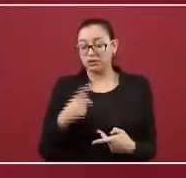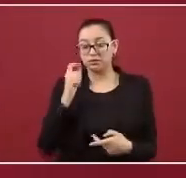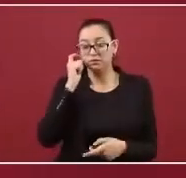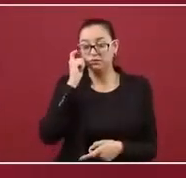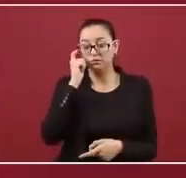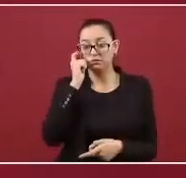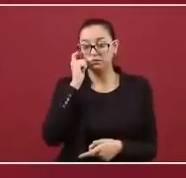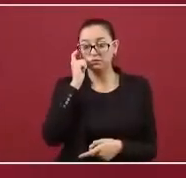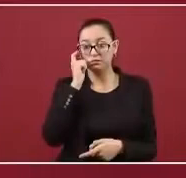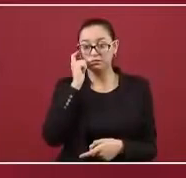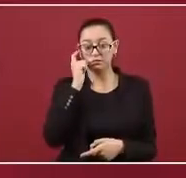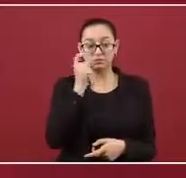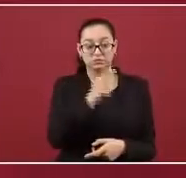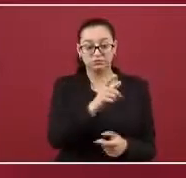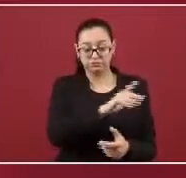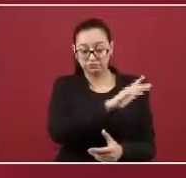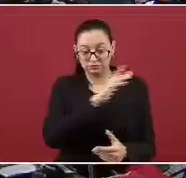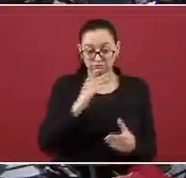va y lleva un expediente